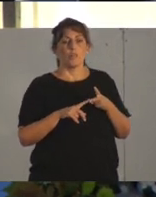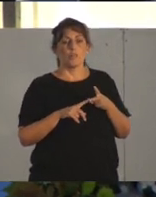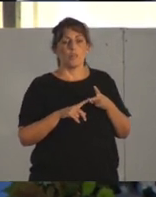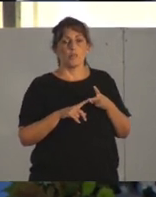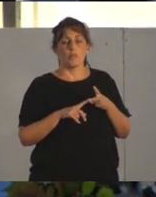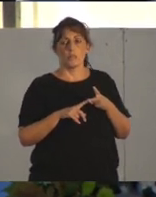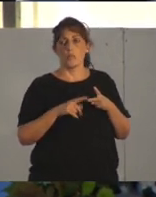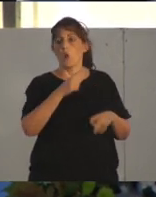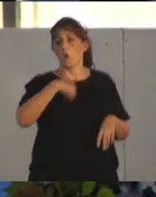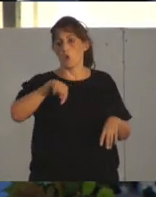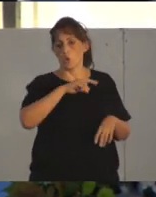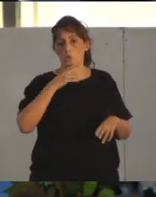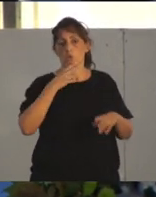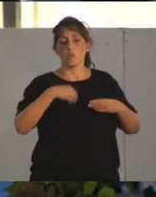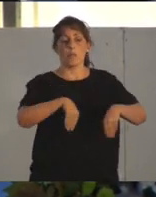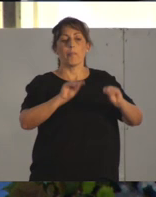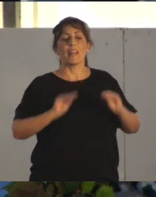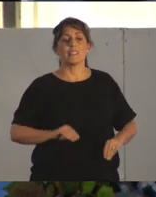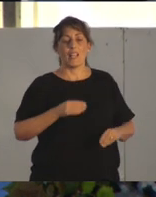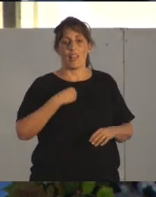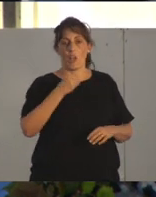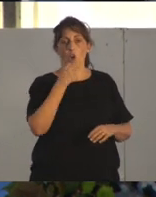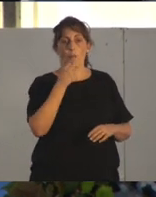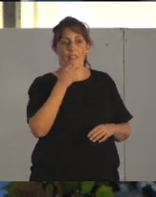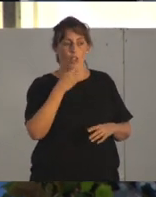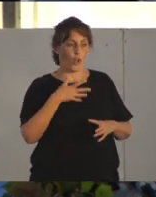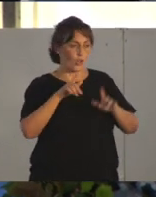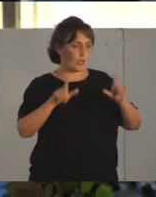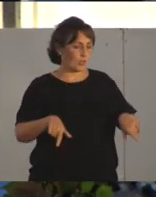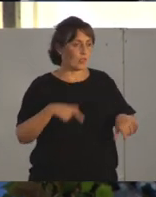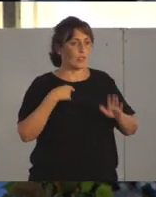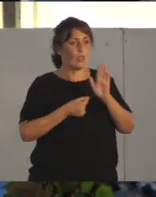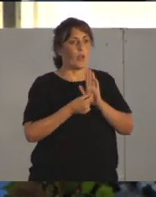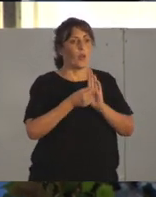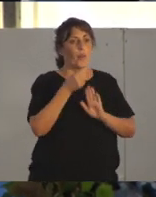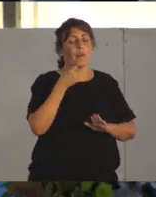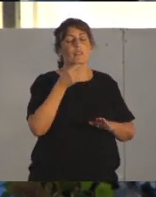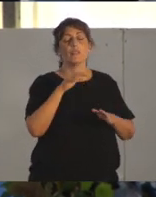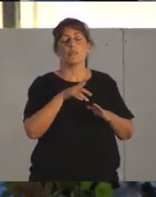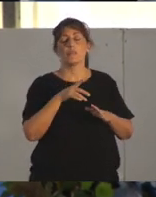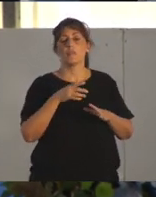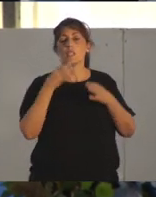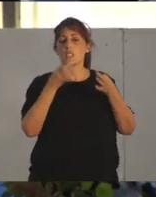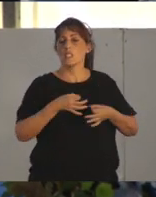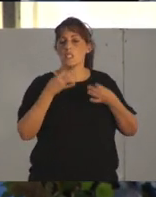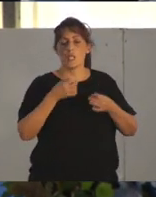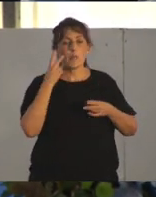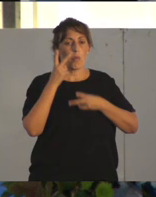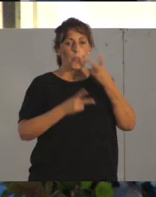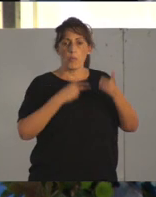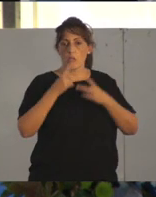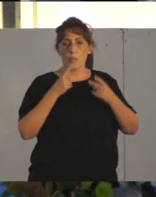Bueno, nosotros les llamamos manteles de comedor, en los que las pautas de alimentación serían siempre muy visuales y de muy